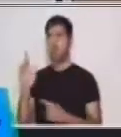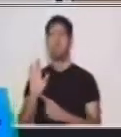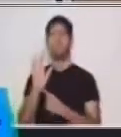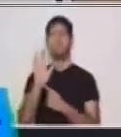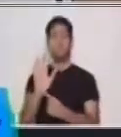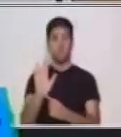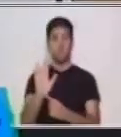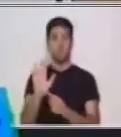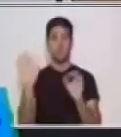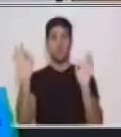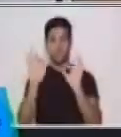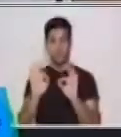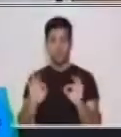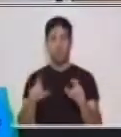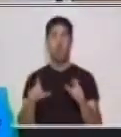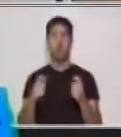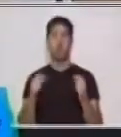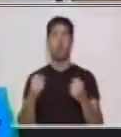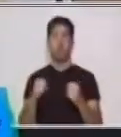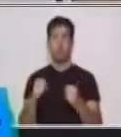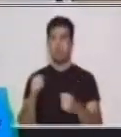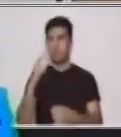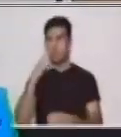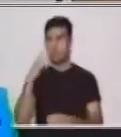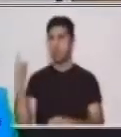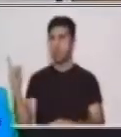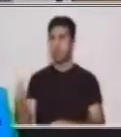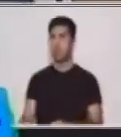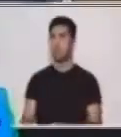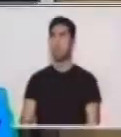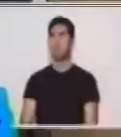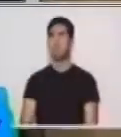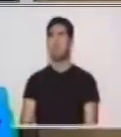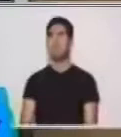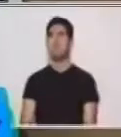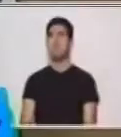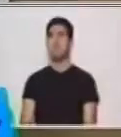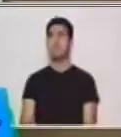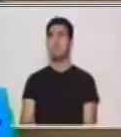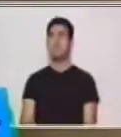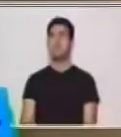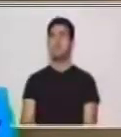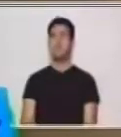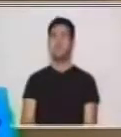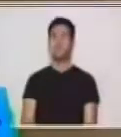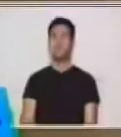porque estoy presentando a escala. Entonces necesitamos